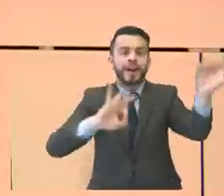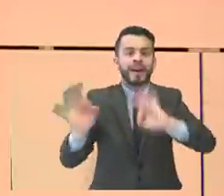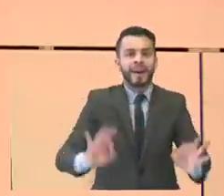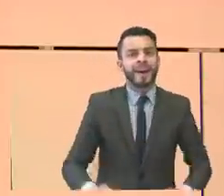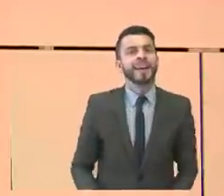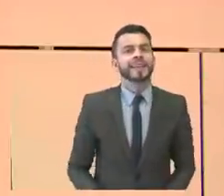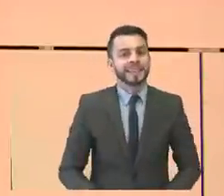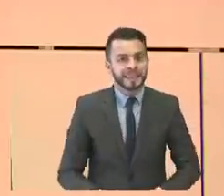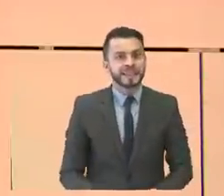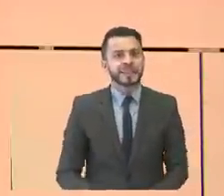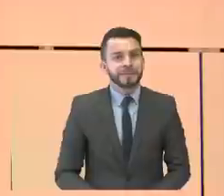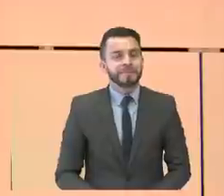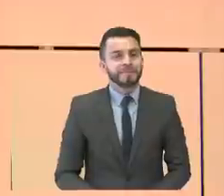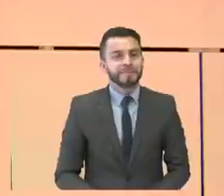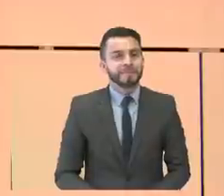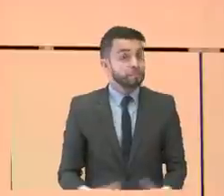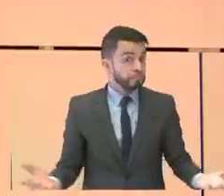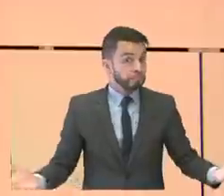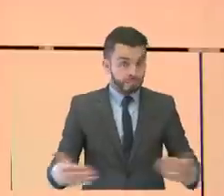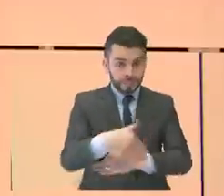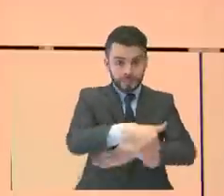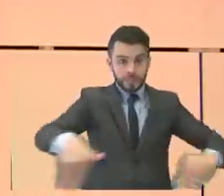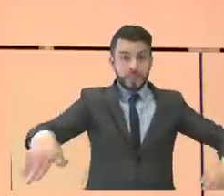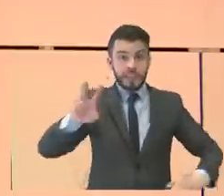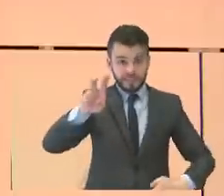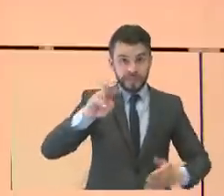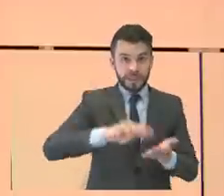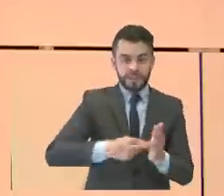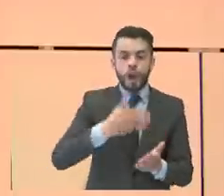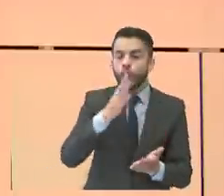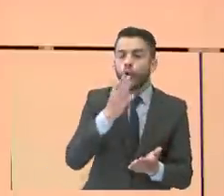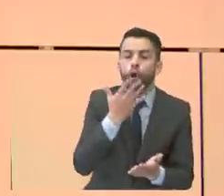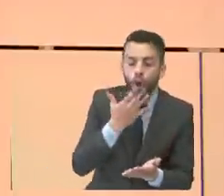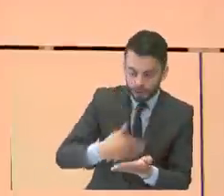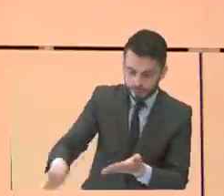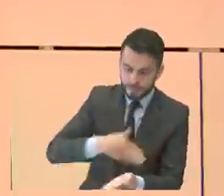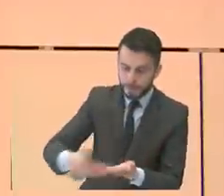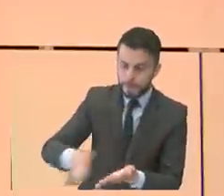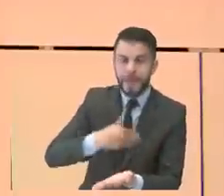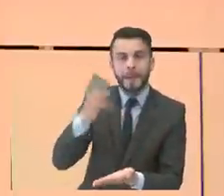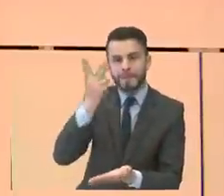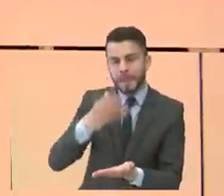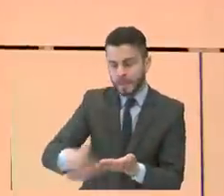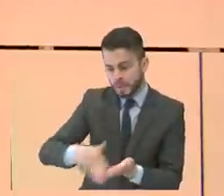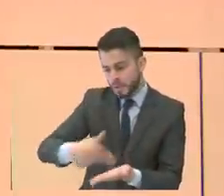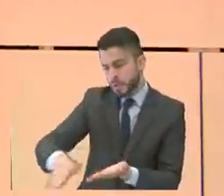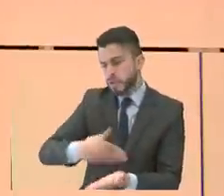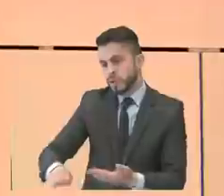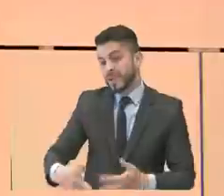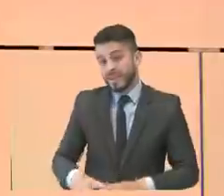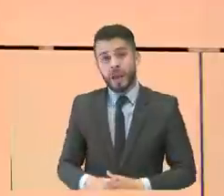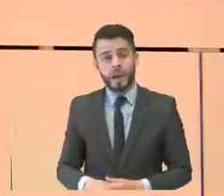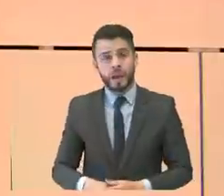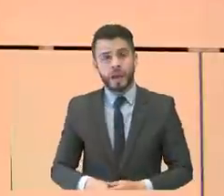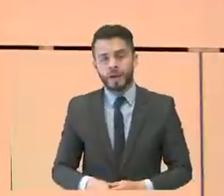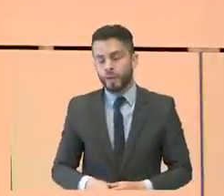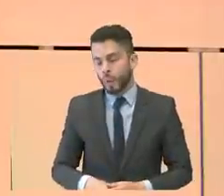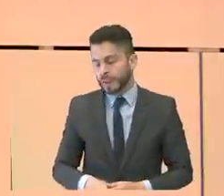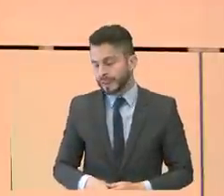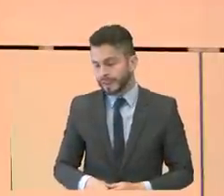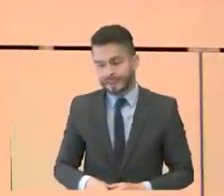como lo he dicho yo todo el tiempo, hacer un corredor verde no es pintar de verde el asfalto. Hacer un corredor verde es redistribuir el